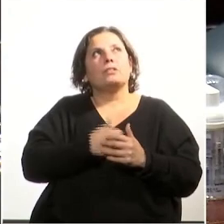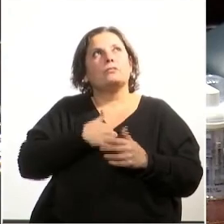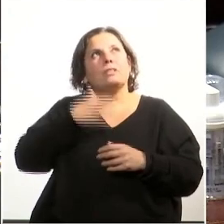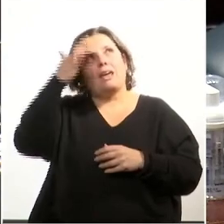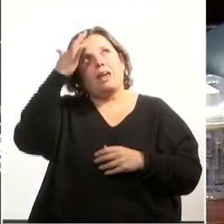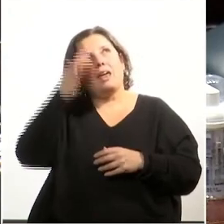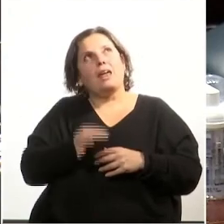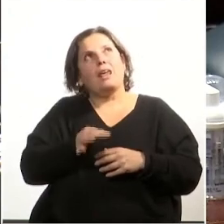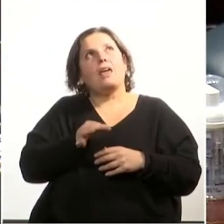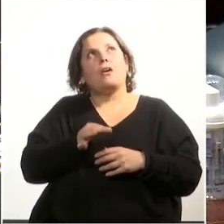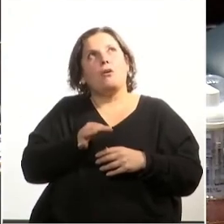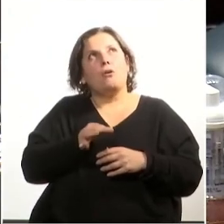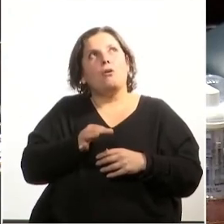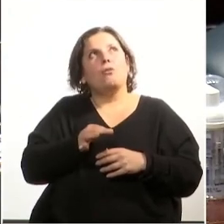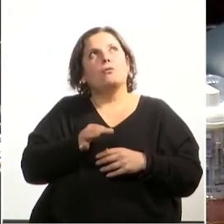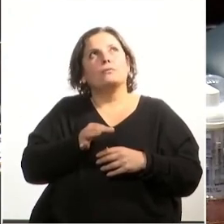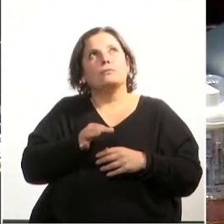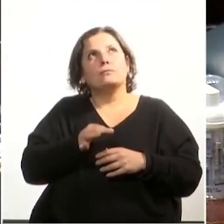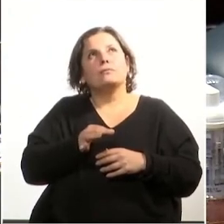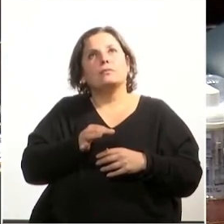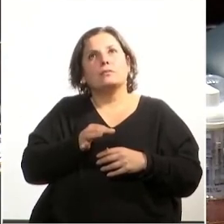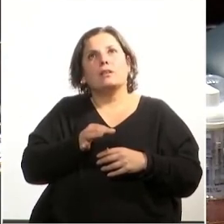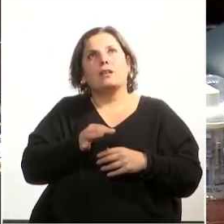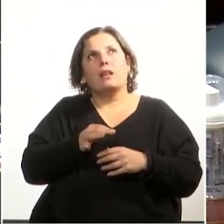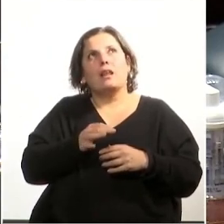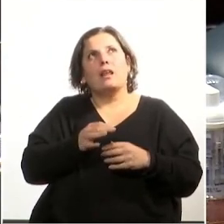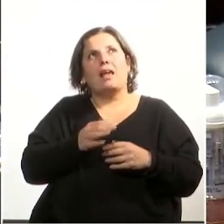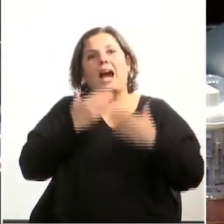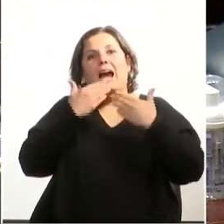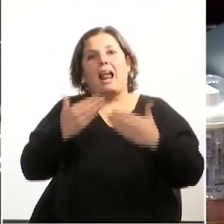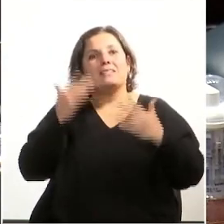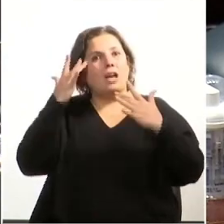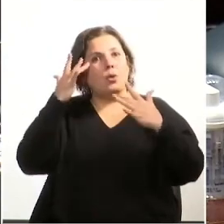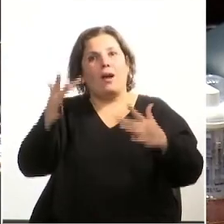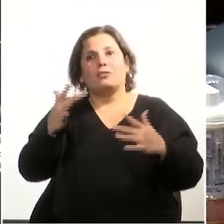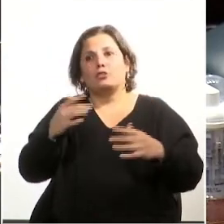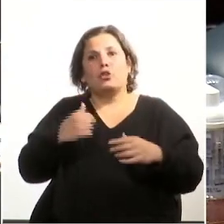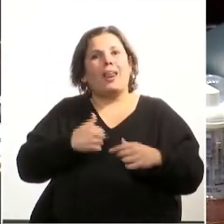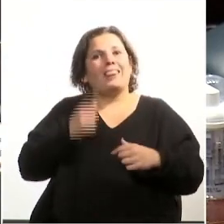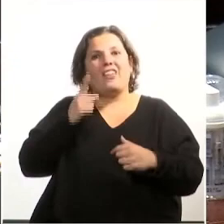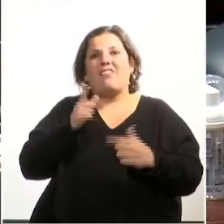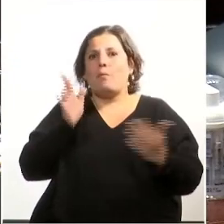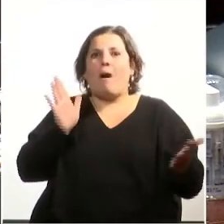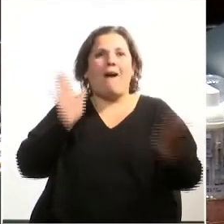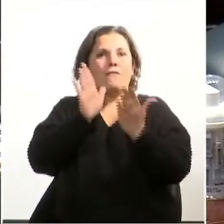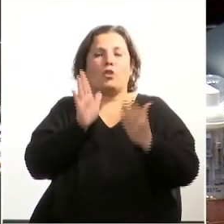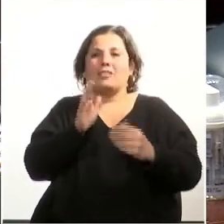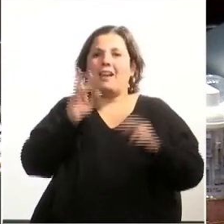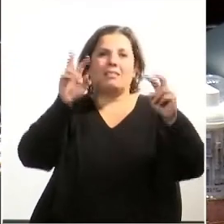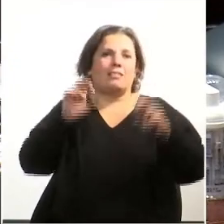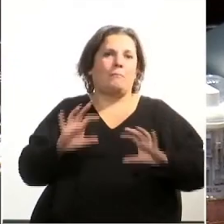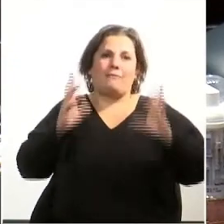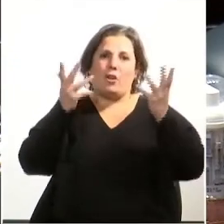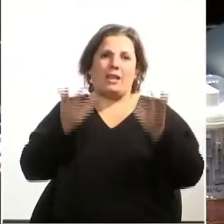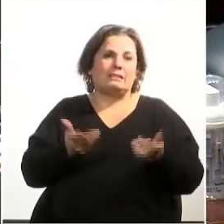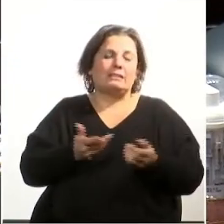Yo creo que es justamente a través de la educación que tenemos que afrontar el tema de la violencia.